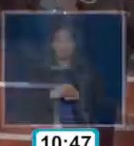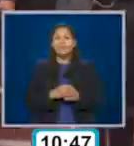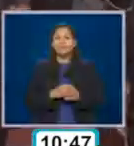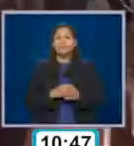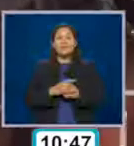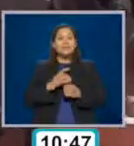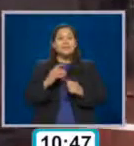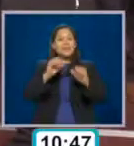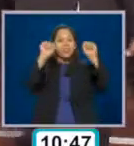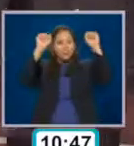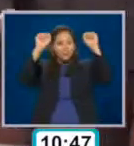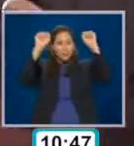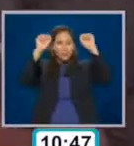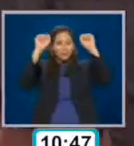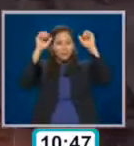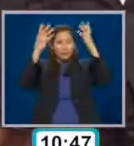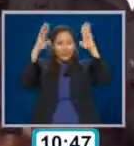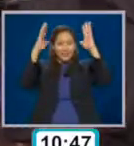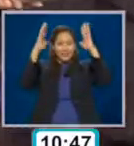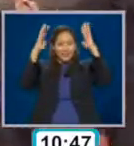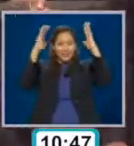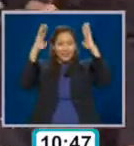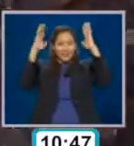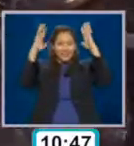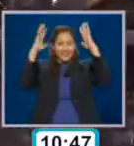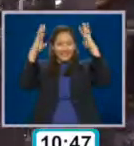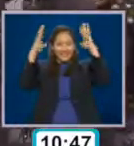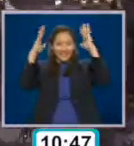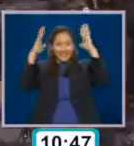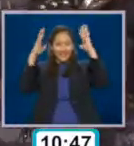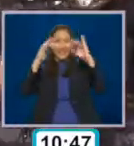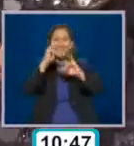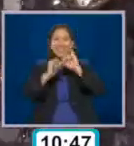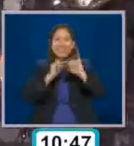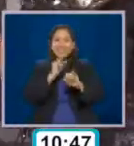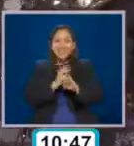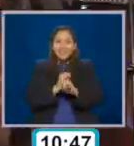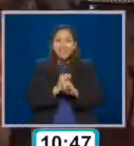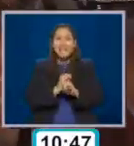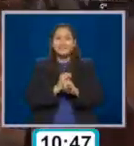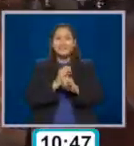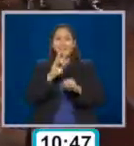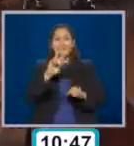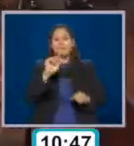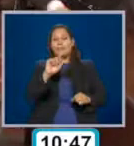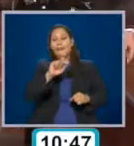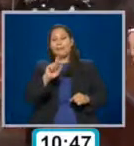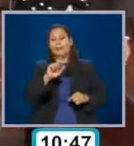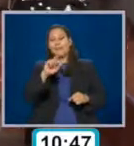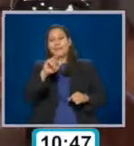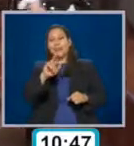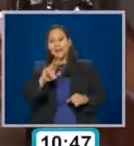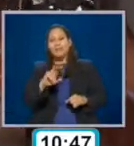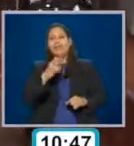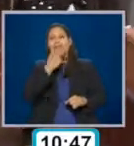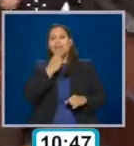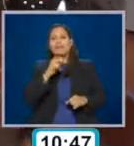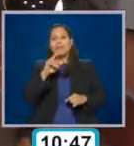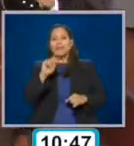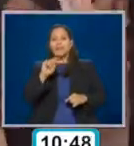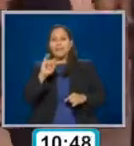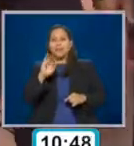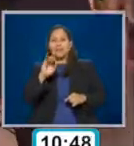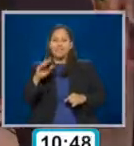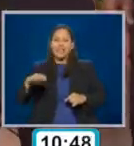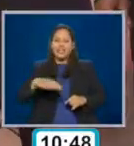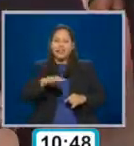Que se escuche la buena vibra de los internacionales Vázquez, de Rolando el Tiburón. Así ¿Cómo es,